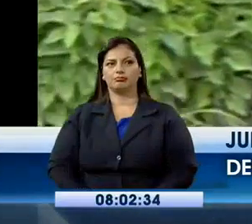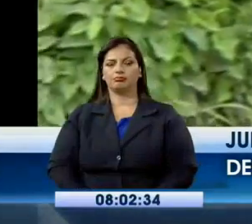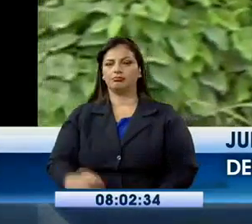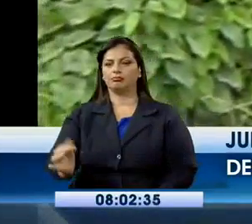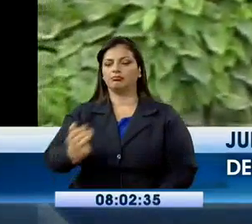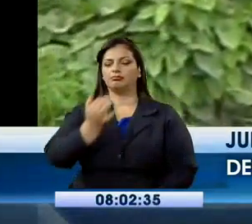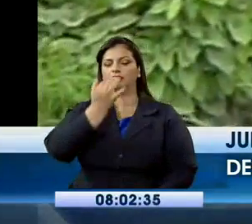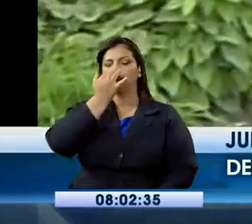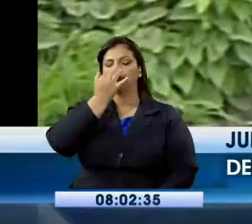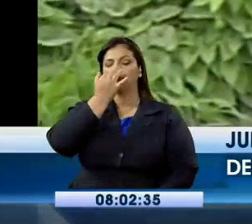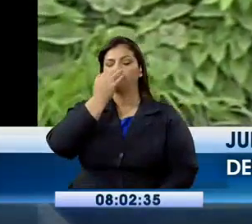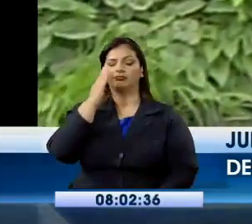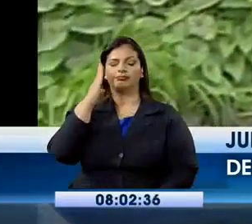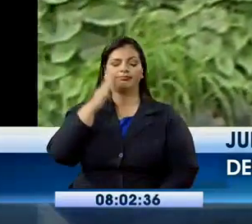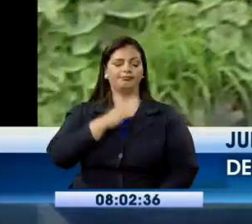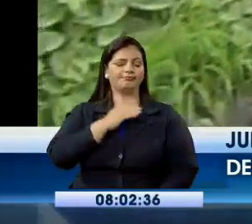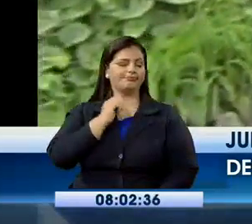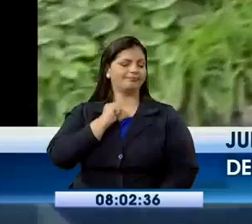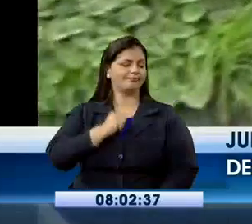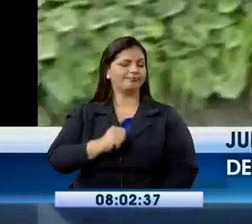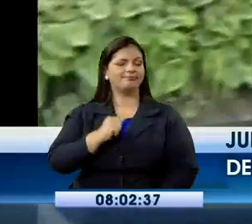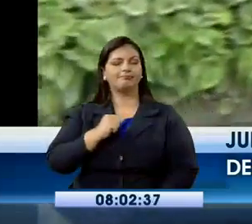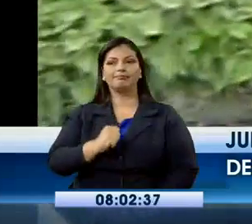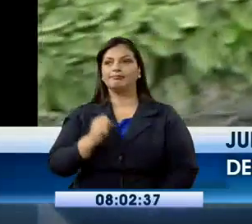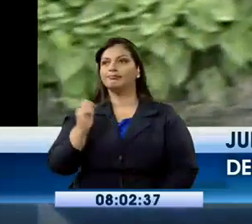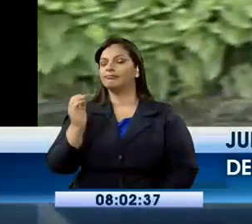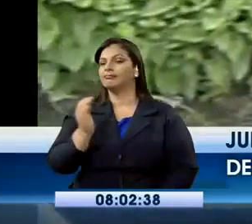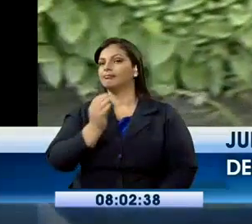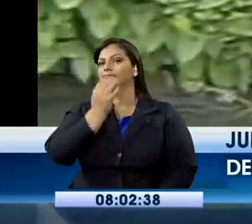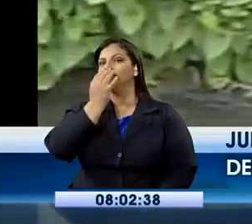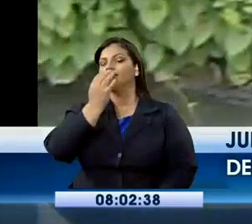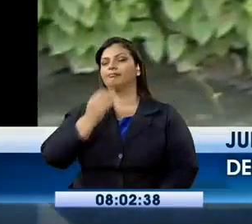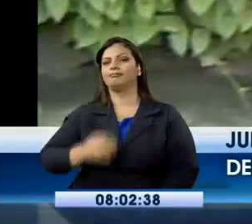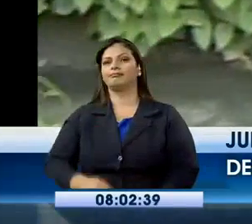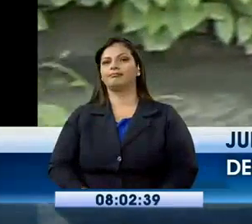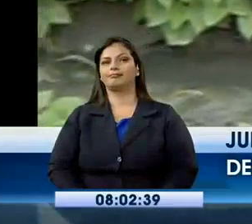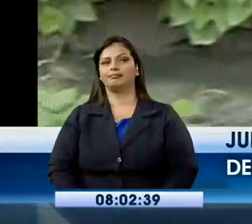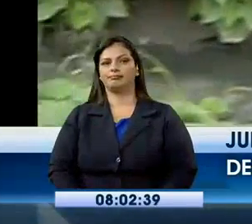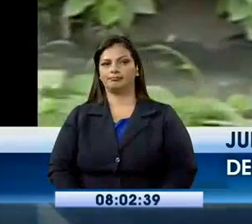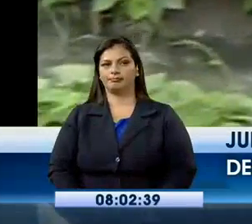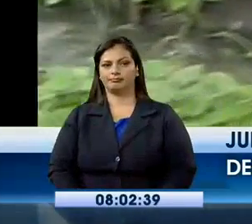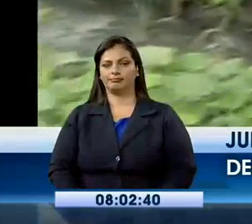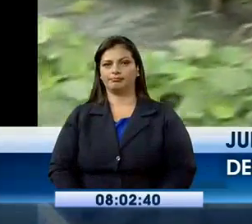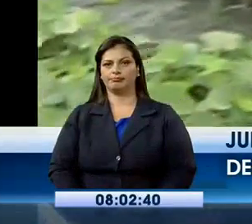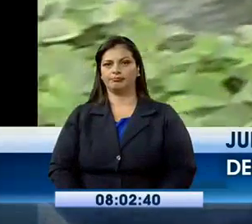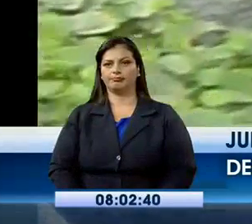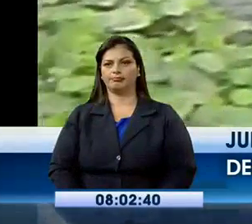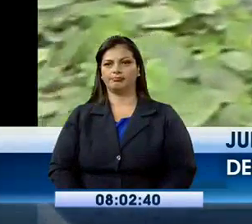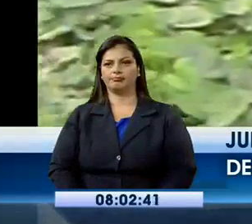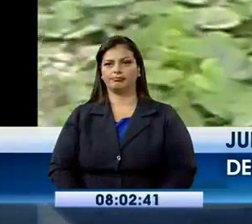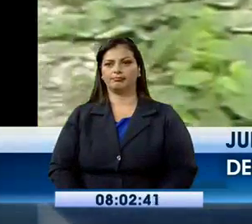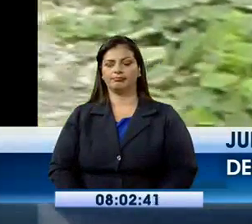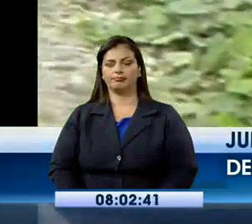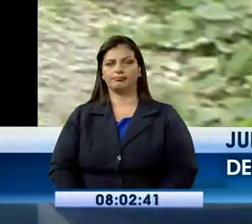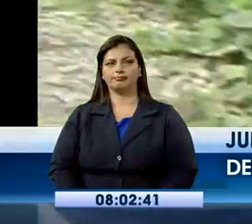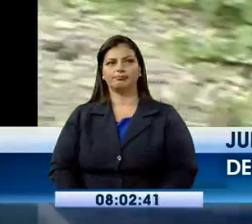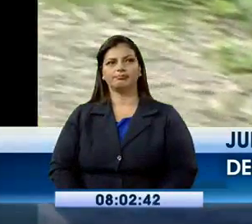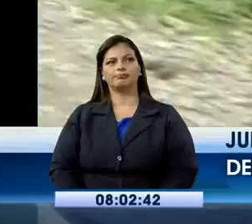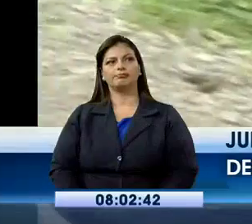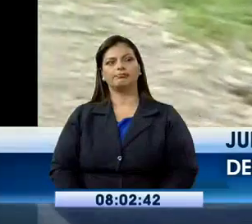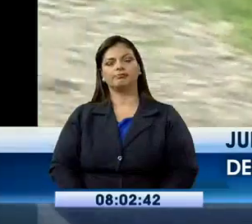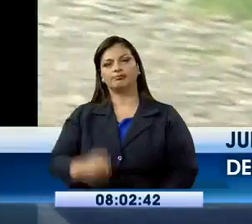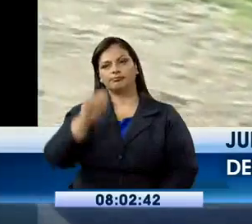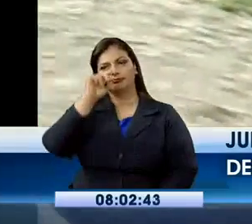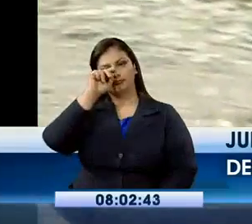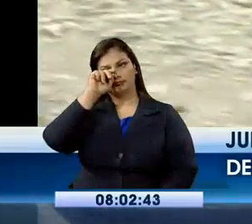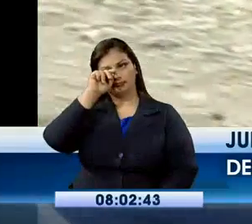percibir, pero hay un mal olor terrible que molesta y genera obviamente malestar a los habitantes de este punto. No me quiero imaginar